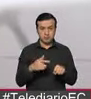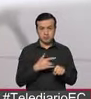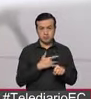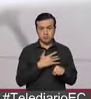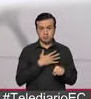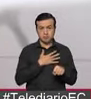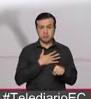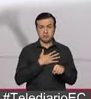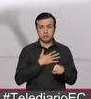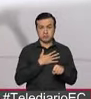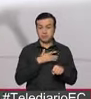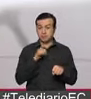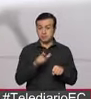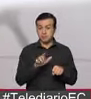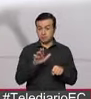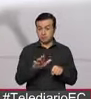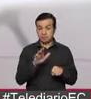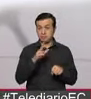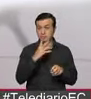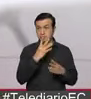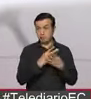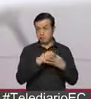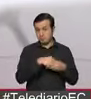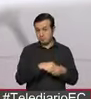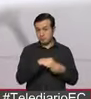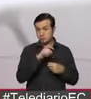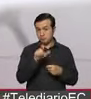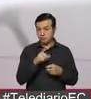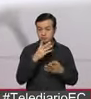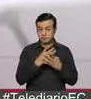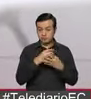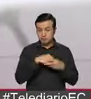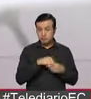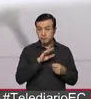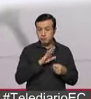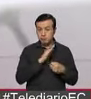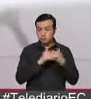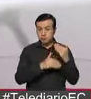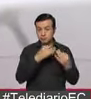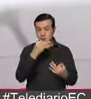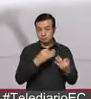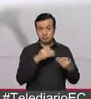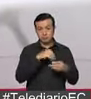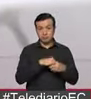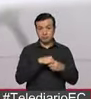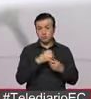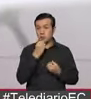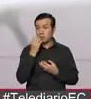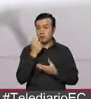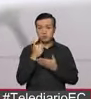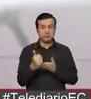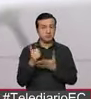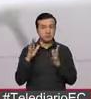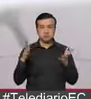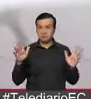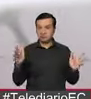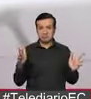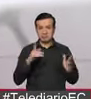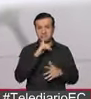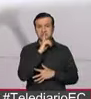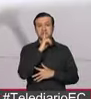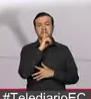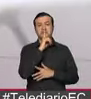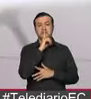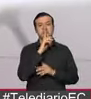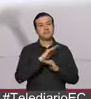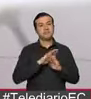el delincuente que ya se encuentra bajo un proceso judicial no ha aportado se ha acogido al silencio